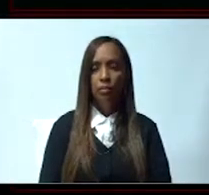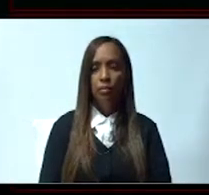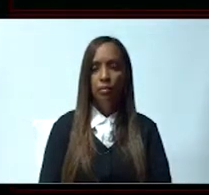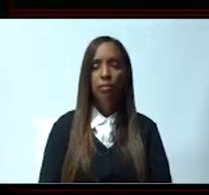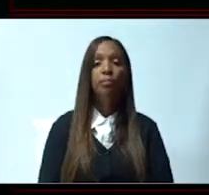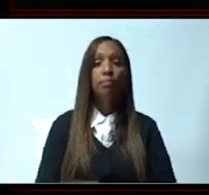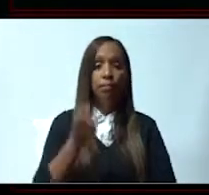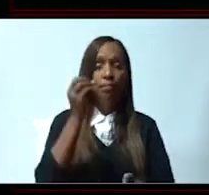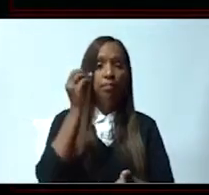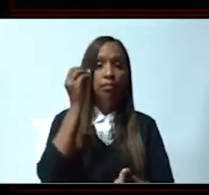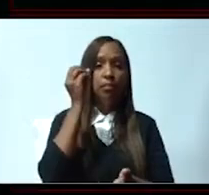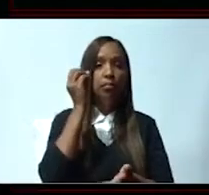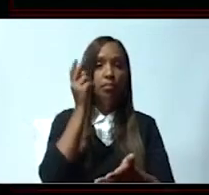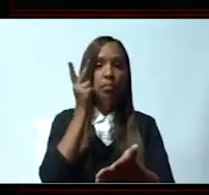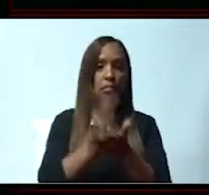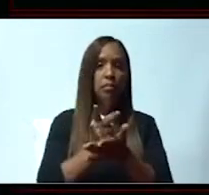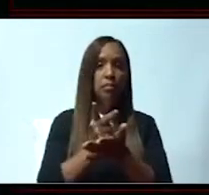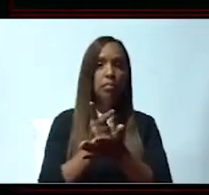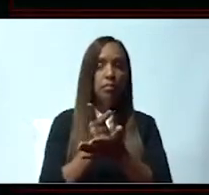Aprobado.